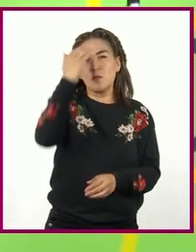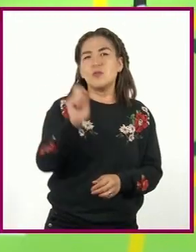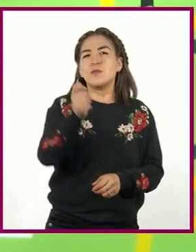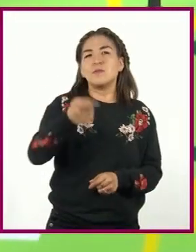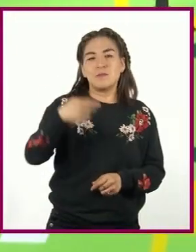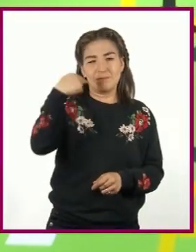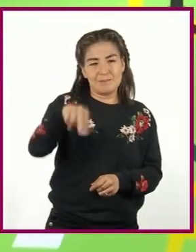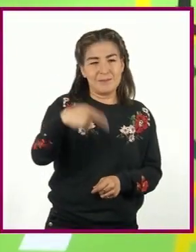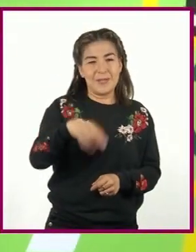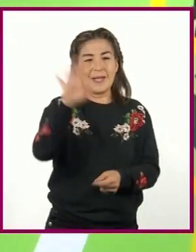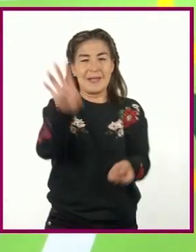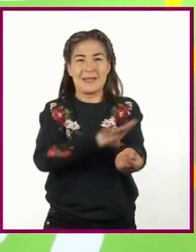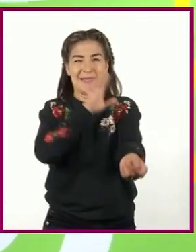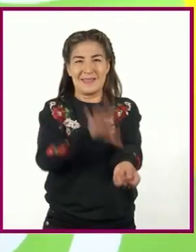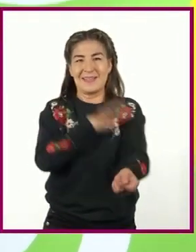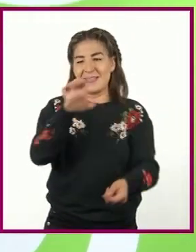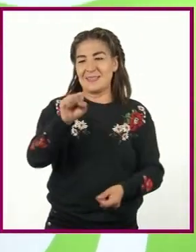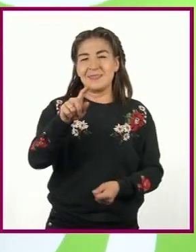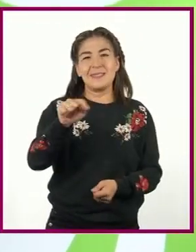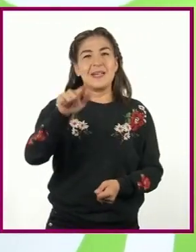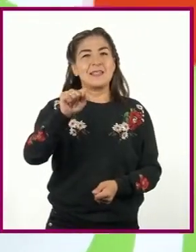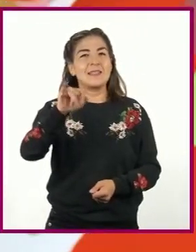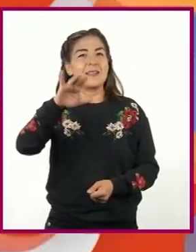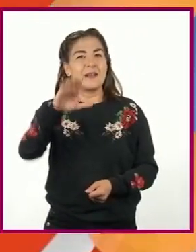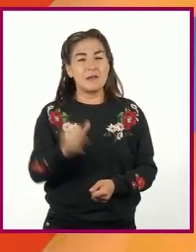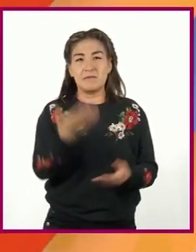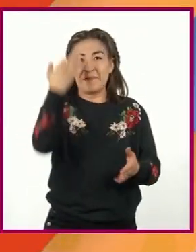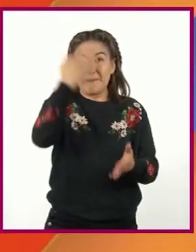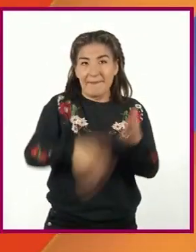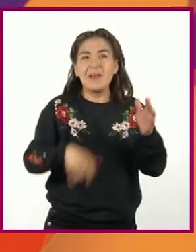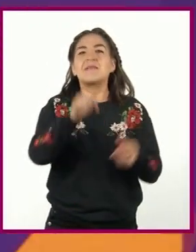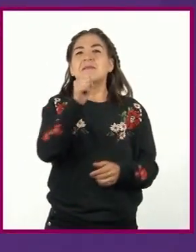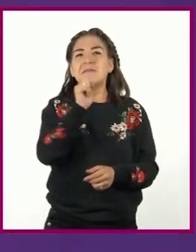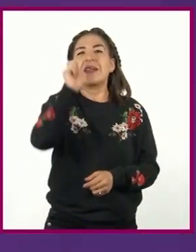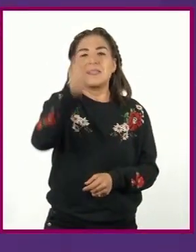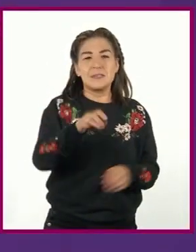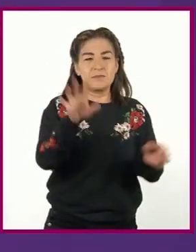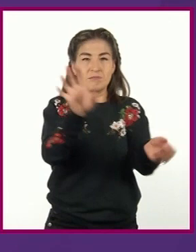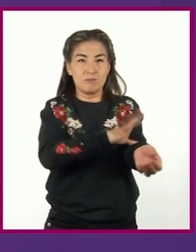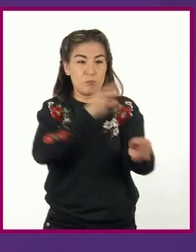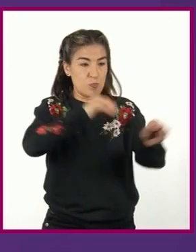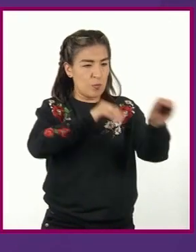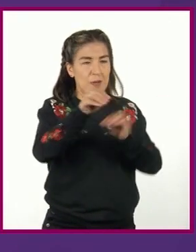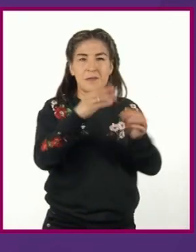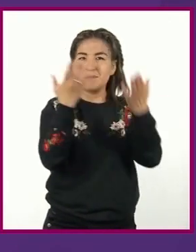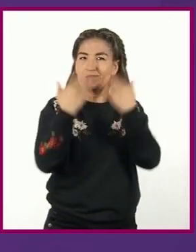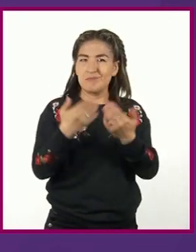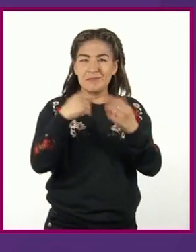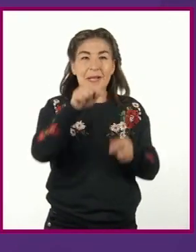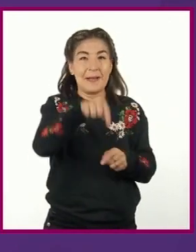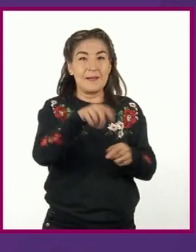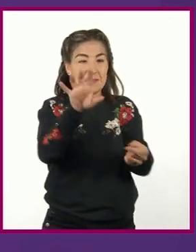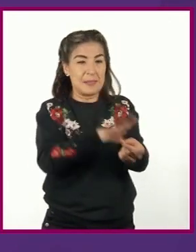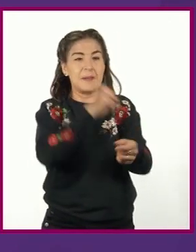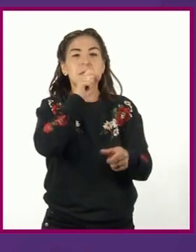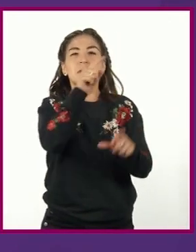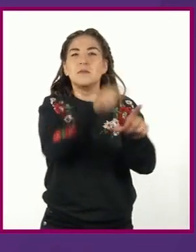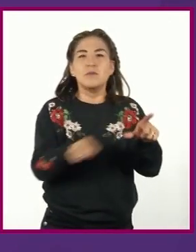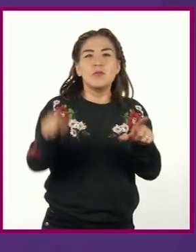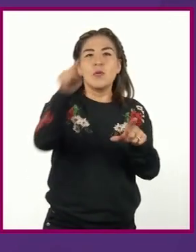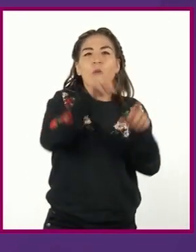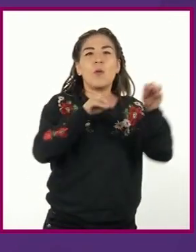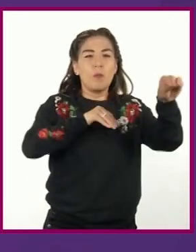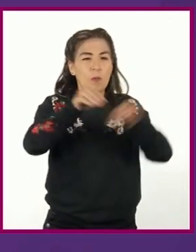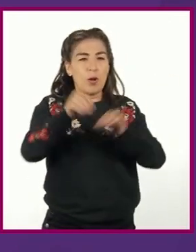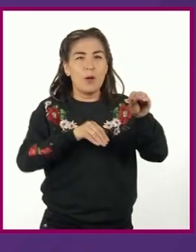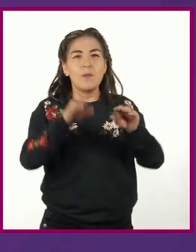como electricidad estática, pues no hemos considerado que los electrones se muevan. La corriente eléctrica es el movimiento